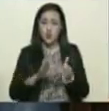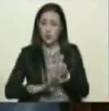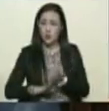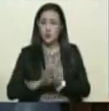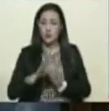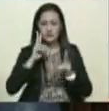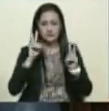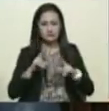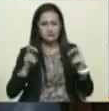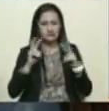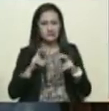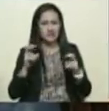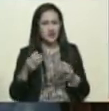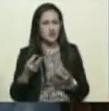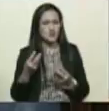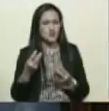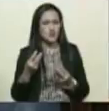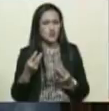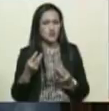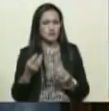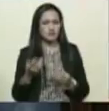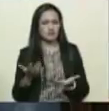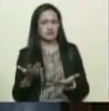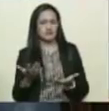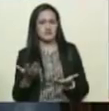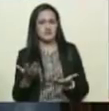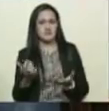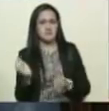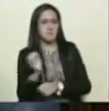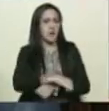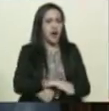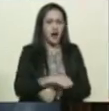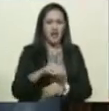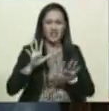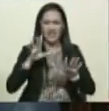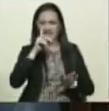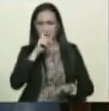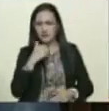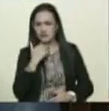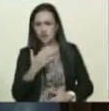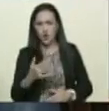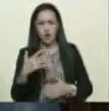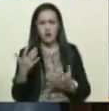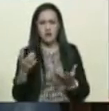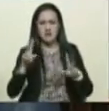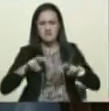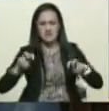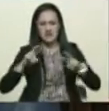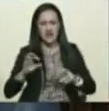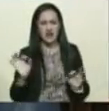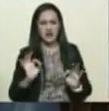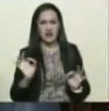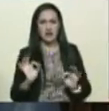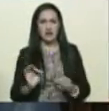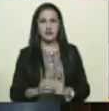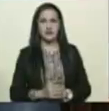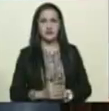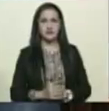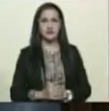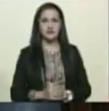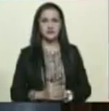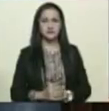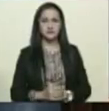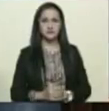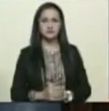las decenas de miles de días de impunidad y de corrupción que antecedió a la traición